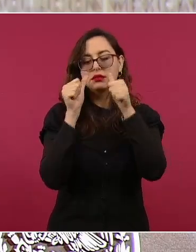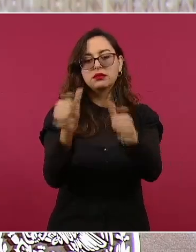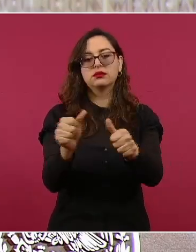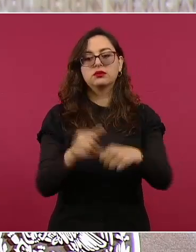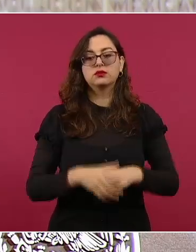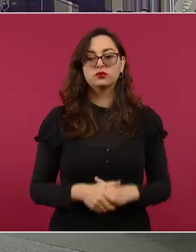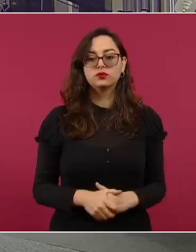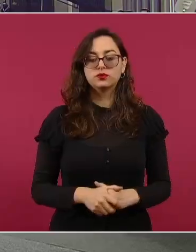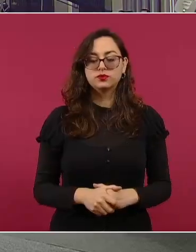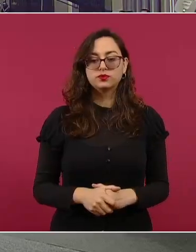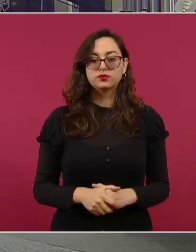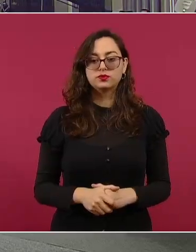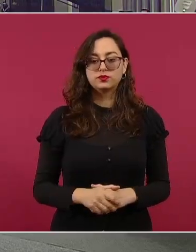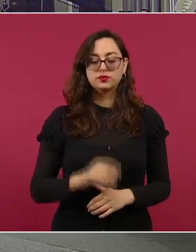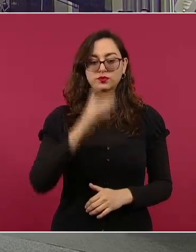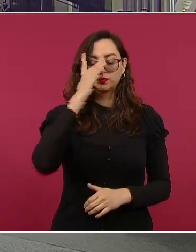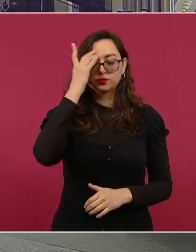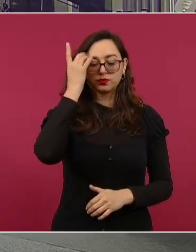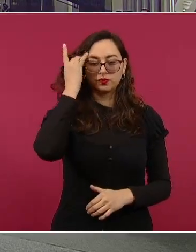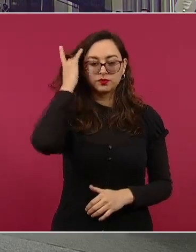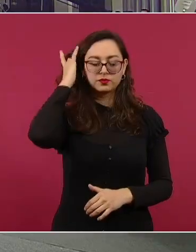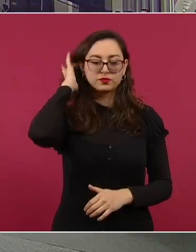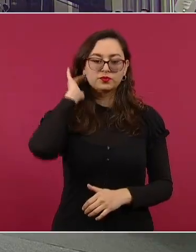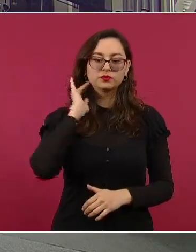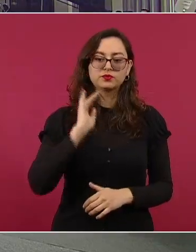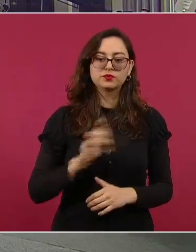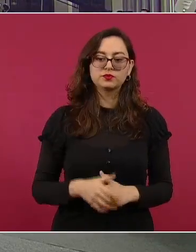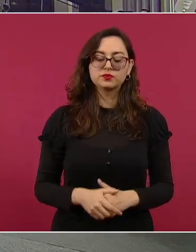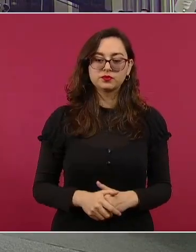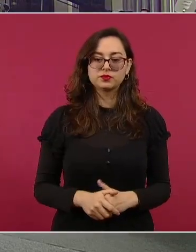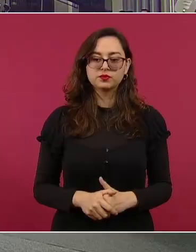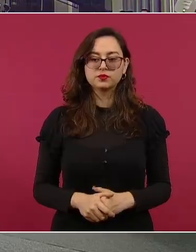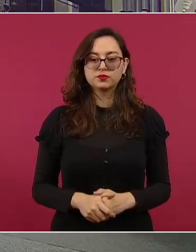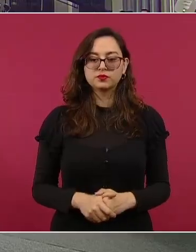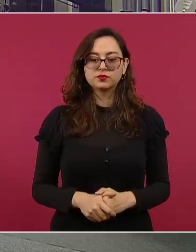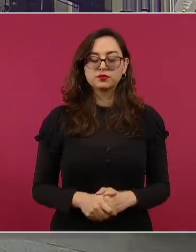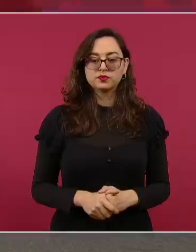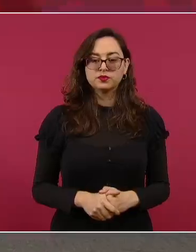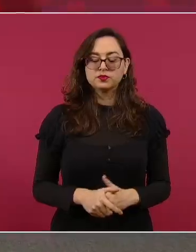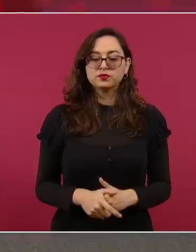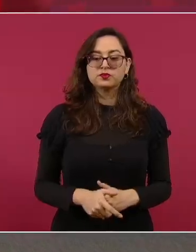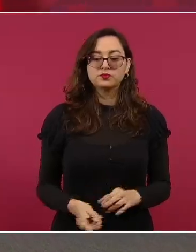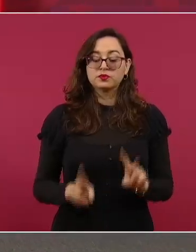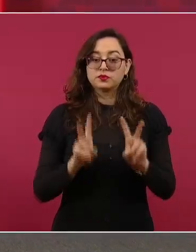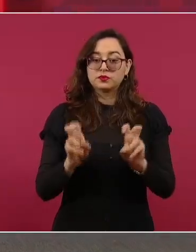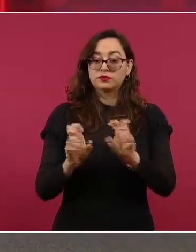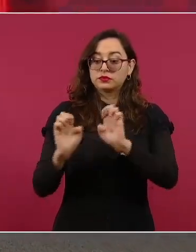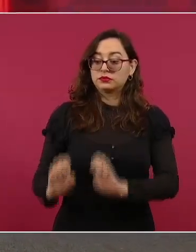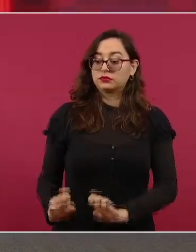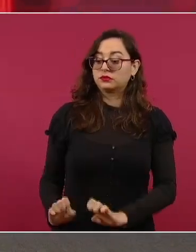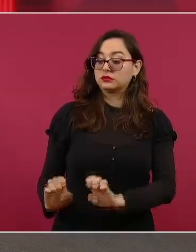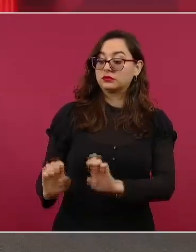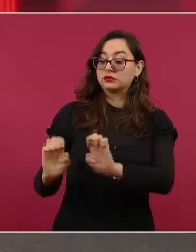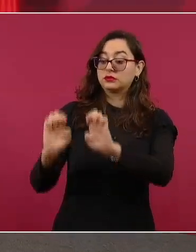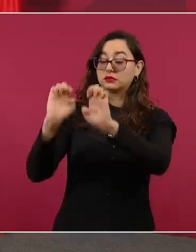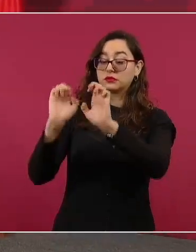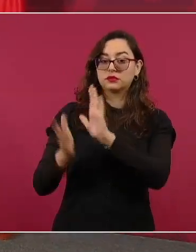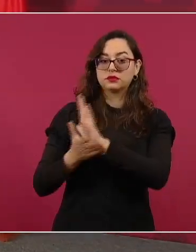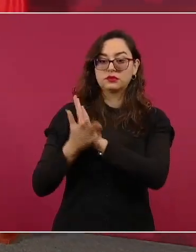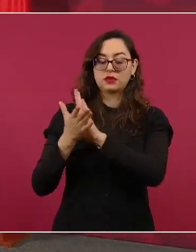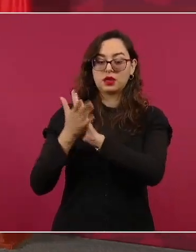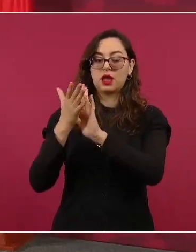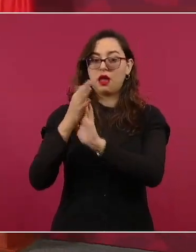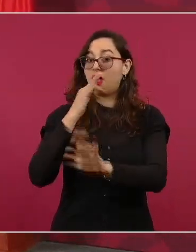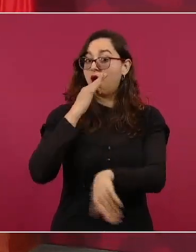atendiéndolo. Y también decirle, ahora que estás hablando de los edificios, que ahora que estuve en